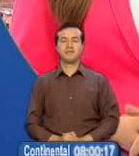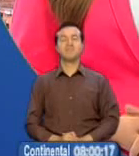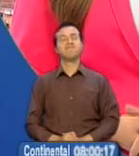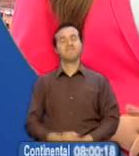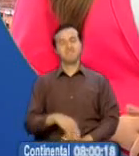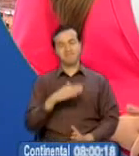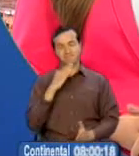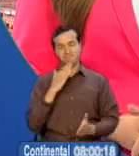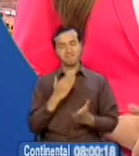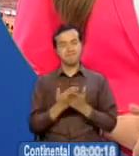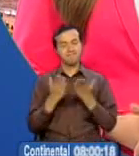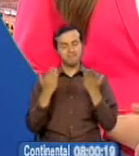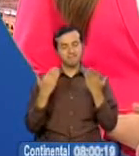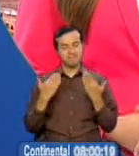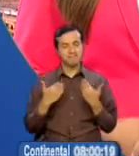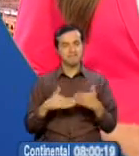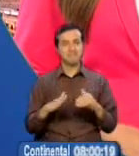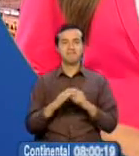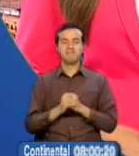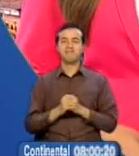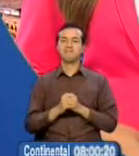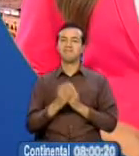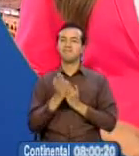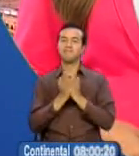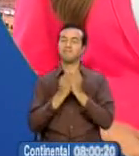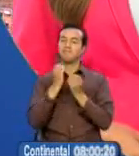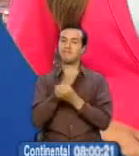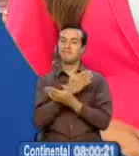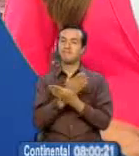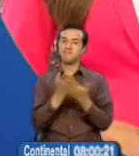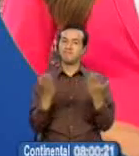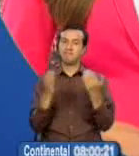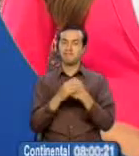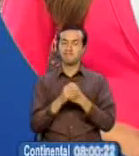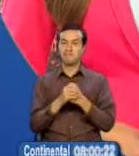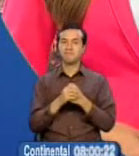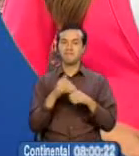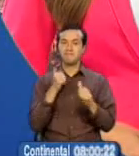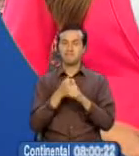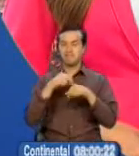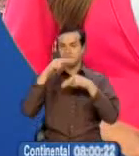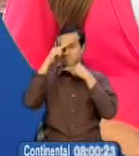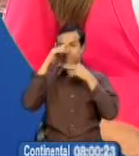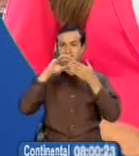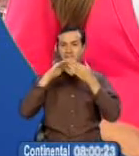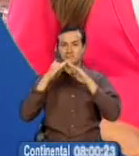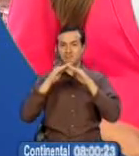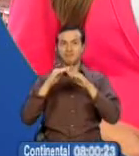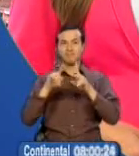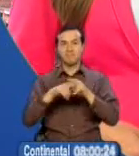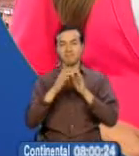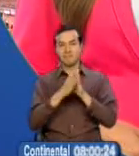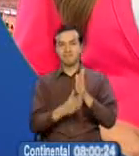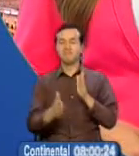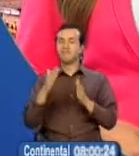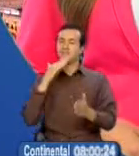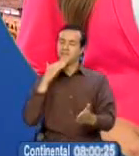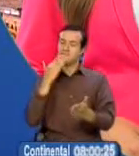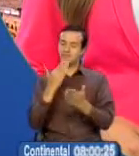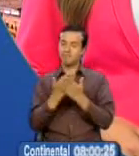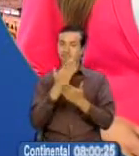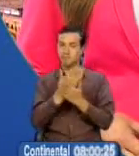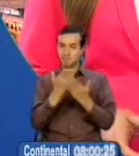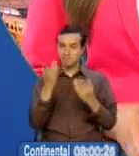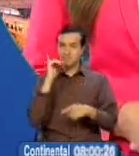Gracias, Fernando, y así también finalizamos este servicio informativo. Vane, ya se viene la comunidad de inmediato. Así es. Gracias, Abraham, y a